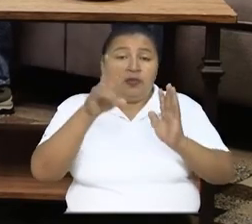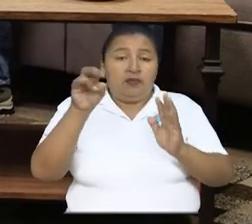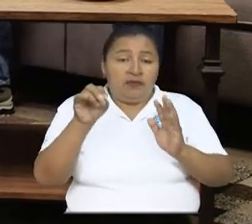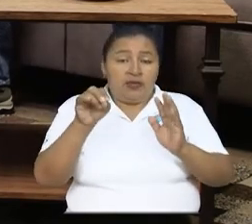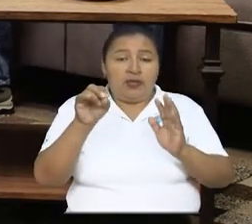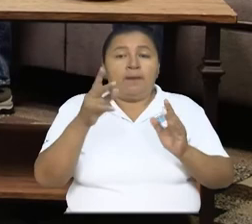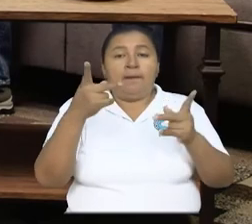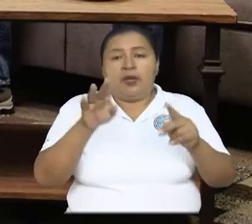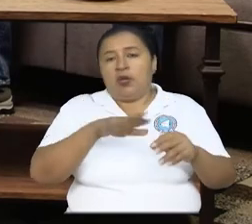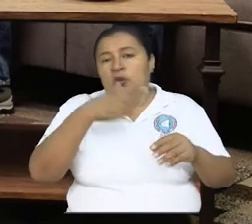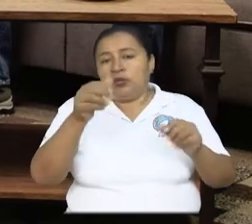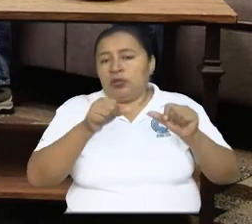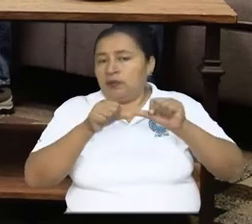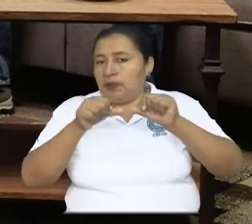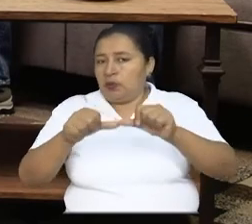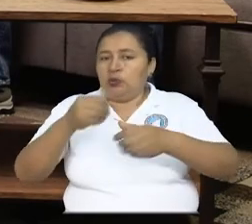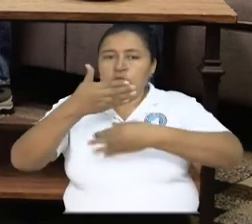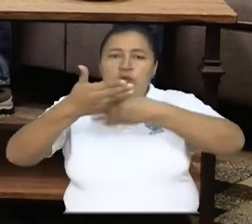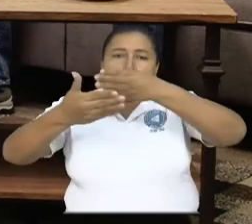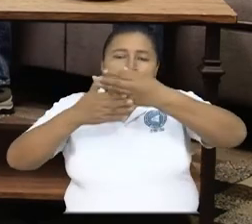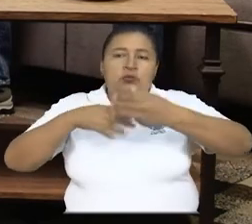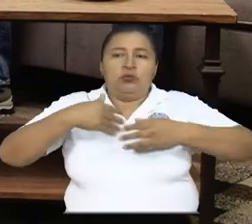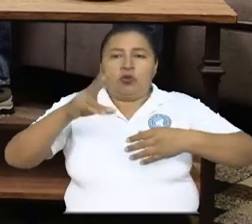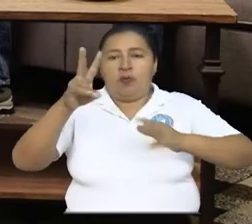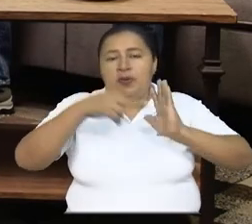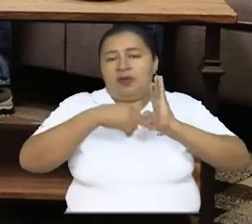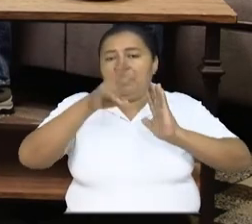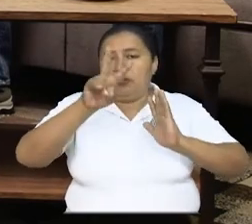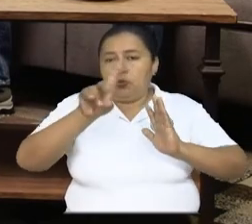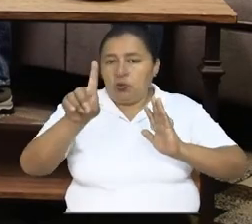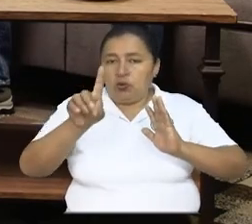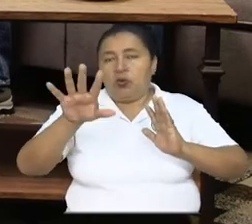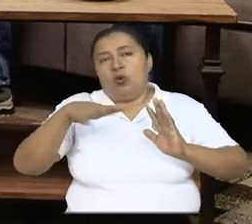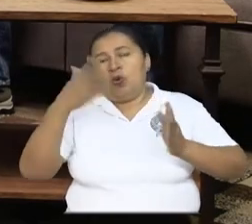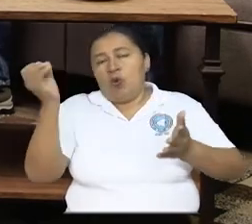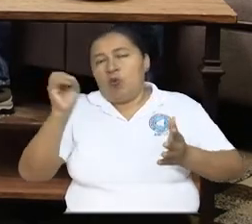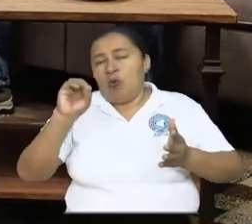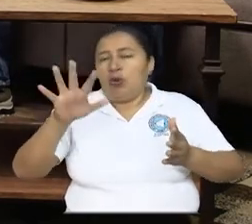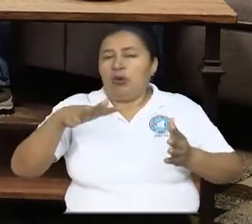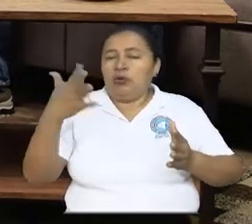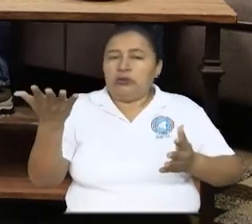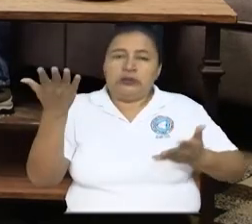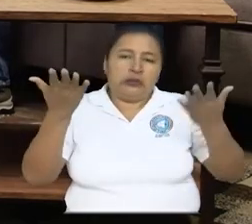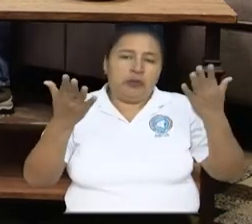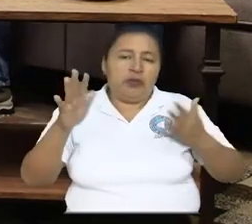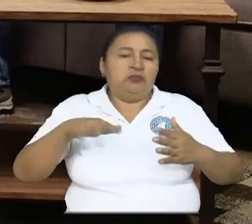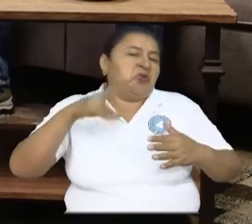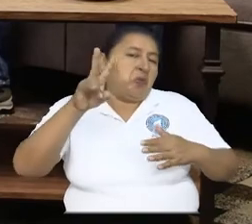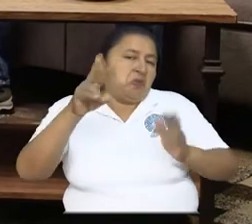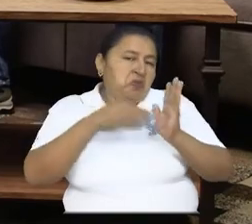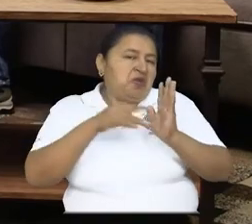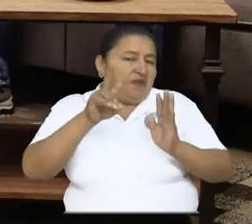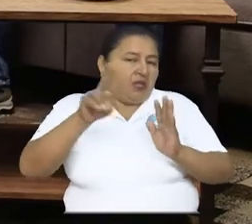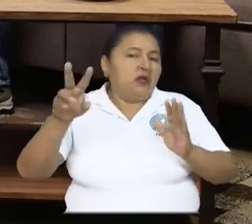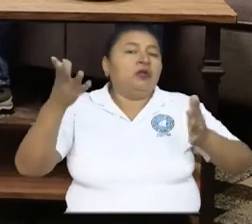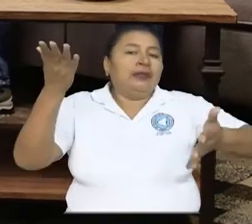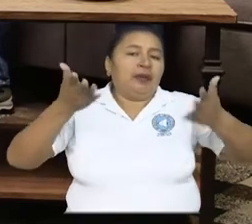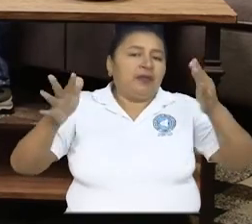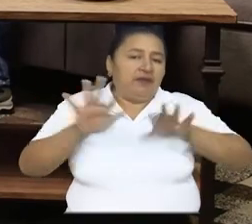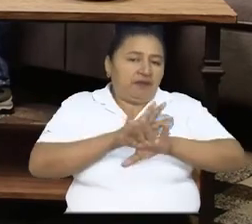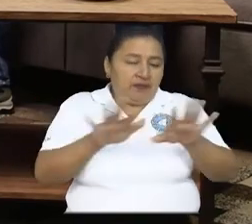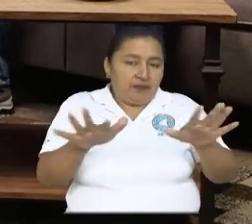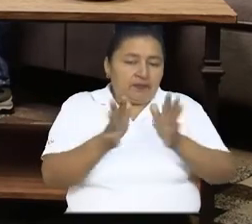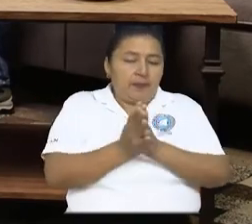pero hay otras que van a continuar al 2021 u otras posiblemente al siguiente año pues verdad de